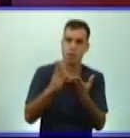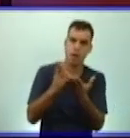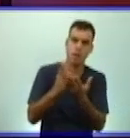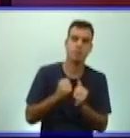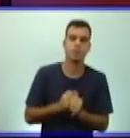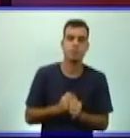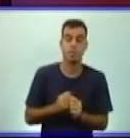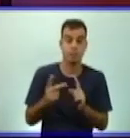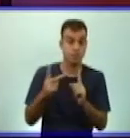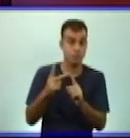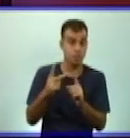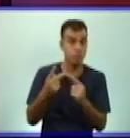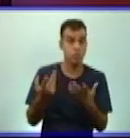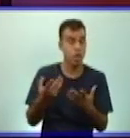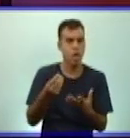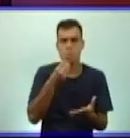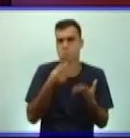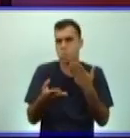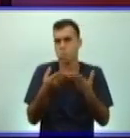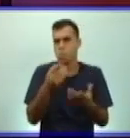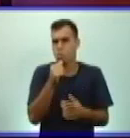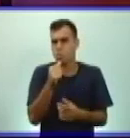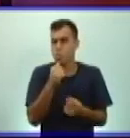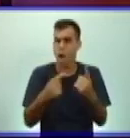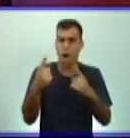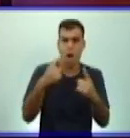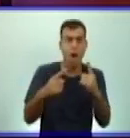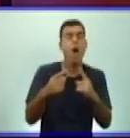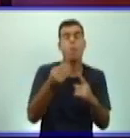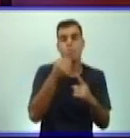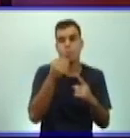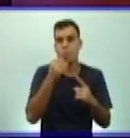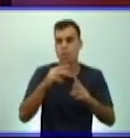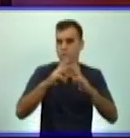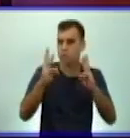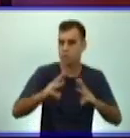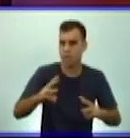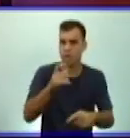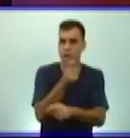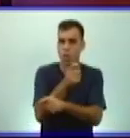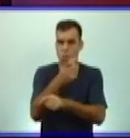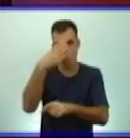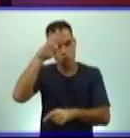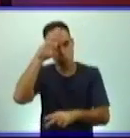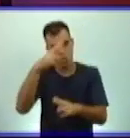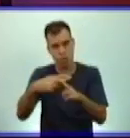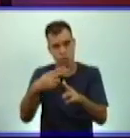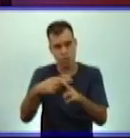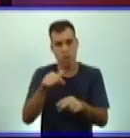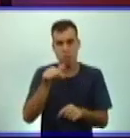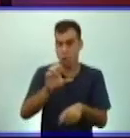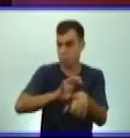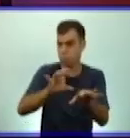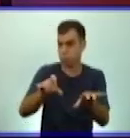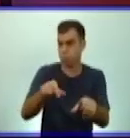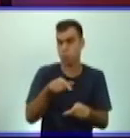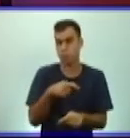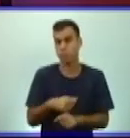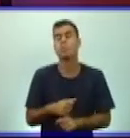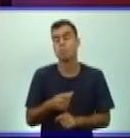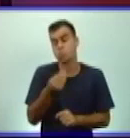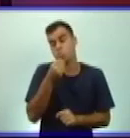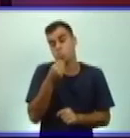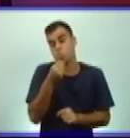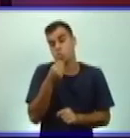Segundo, bueno, pues que cualquier duda siempre buscar apoyo en QEduca, o sea, en las páginas virtuales diseñadas para ello, también en